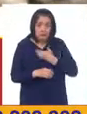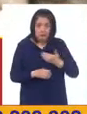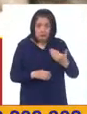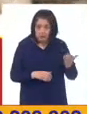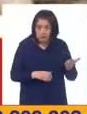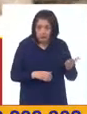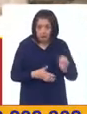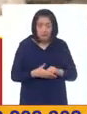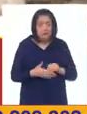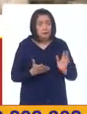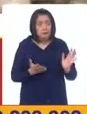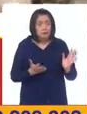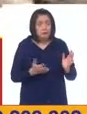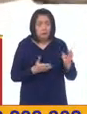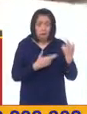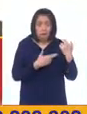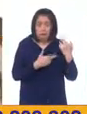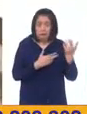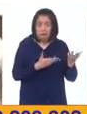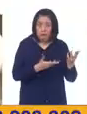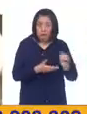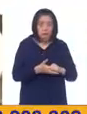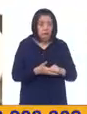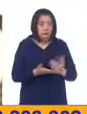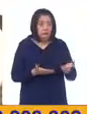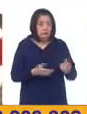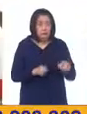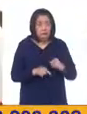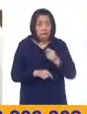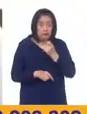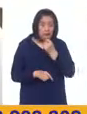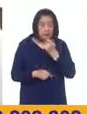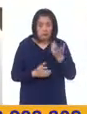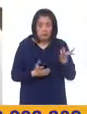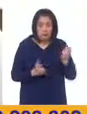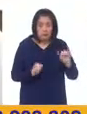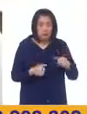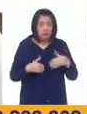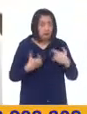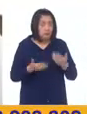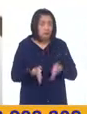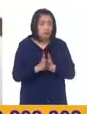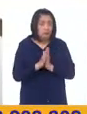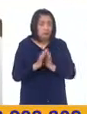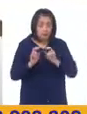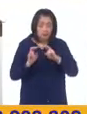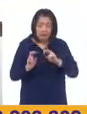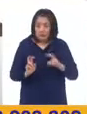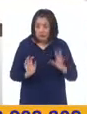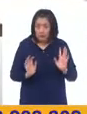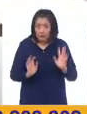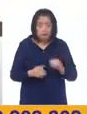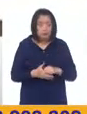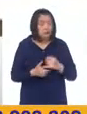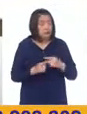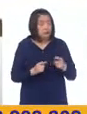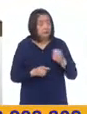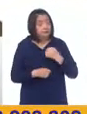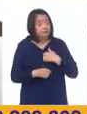tranquilamente, en un rol de ser el árbitro, él pudo pedir una auditoría,